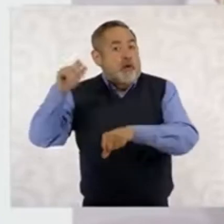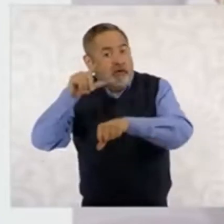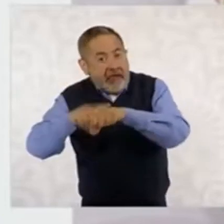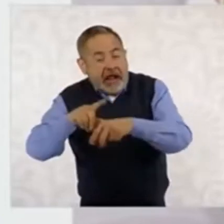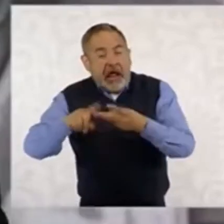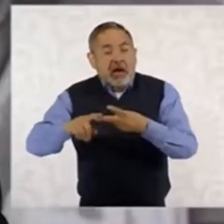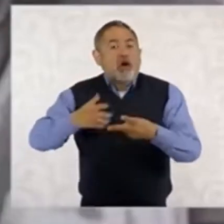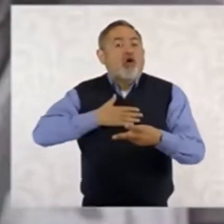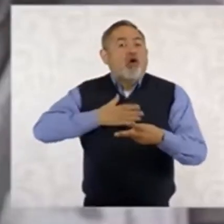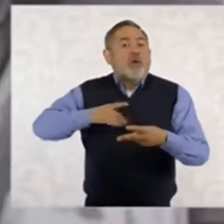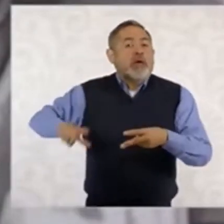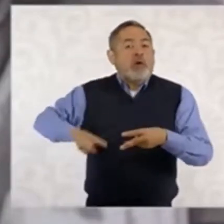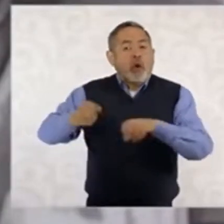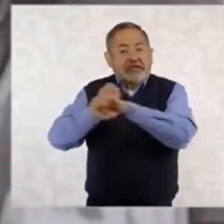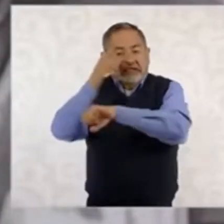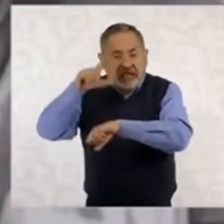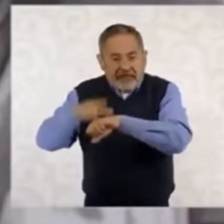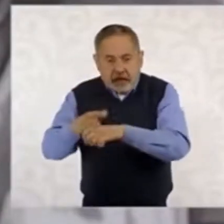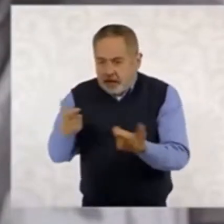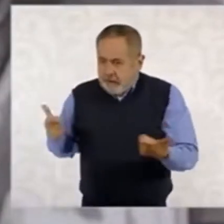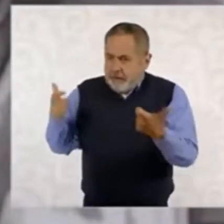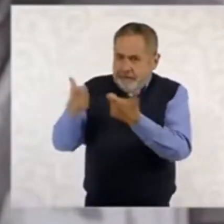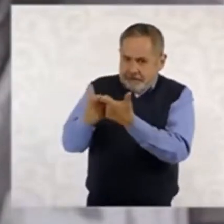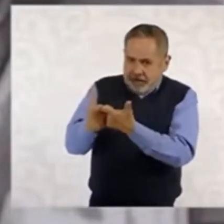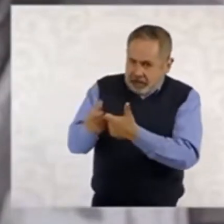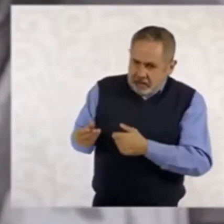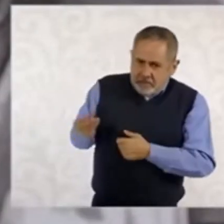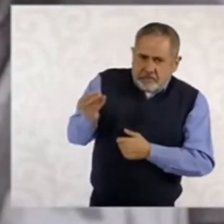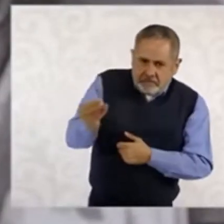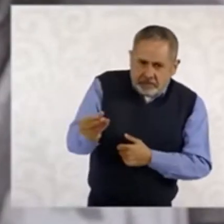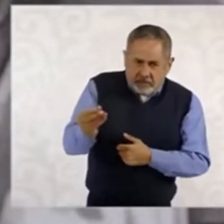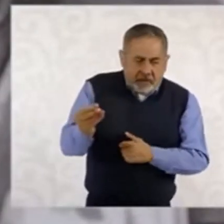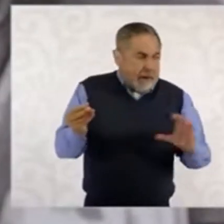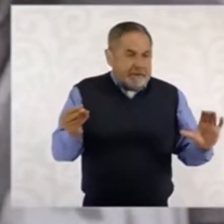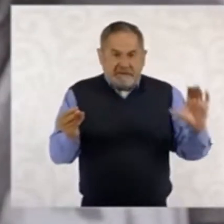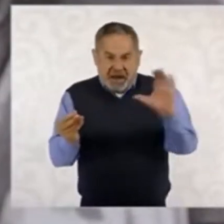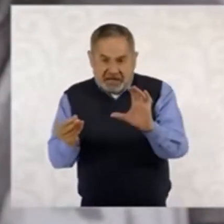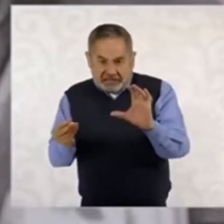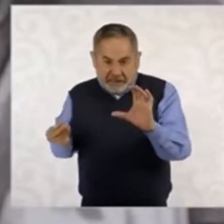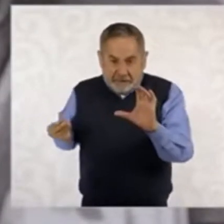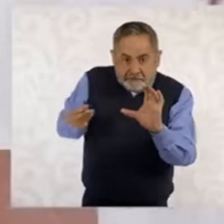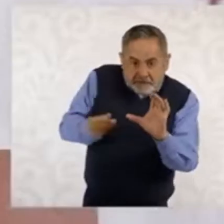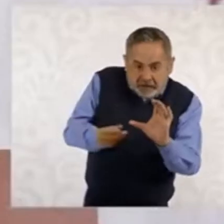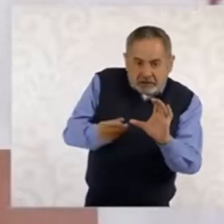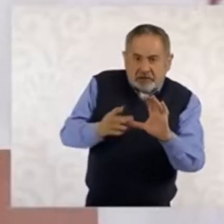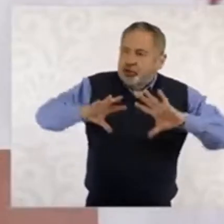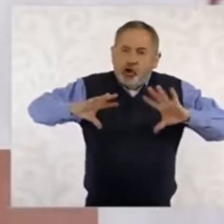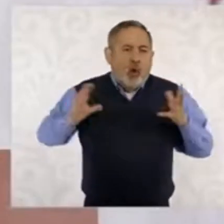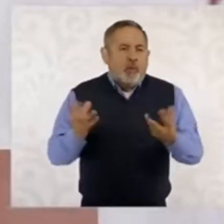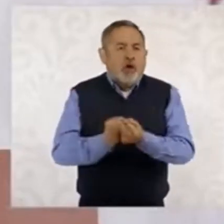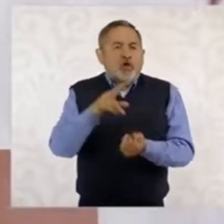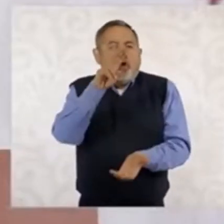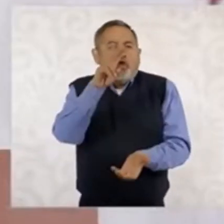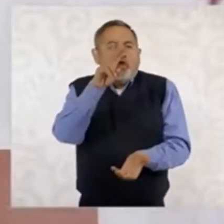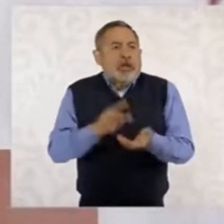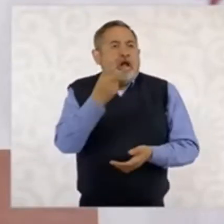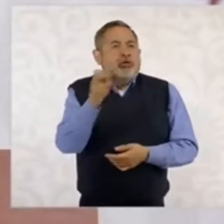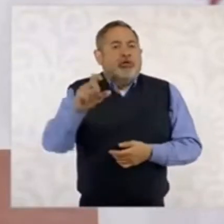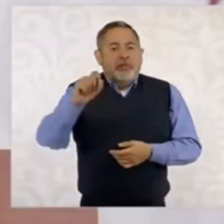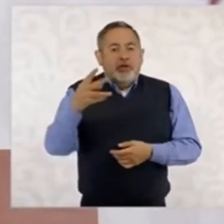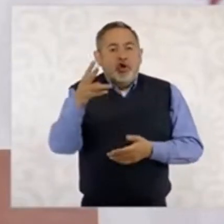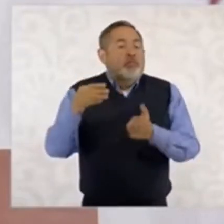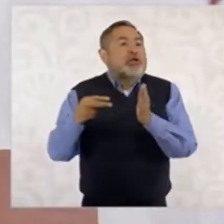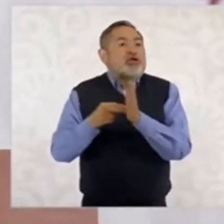estado aportamos una cantidad complementaria para sumar los 2.222 millones